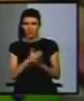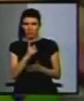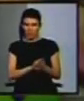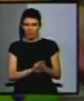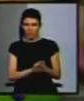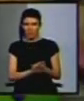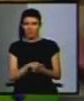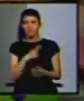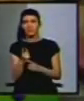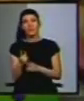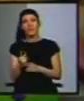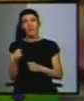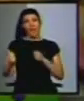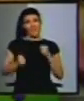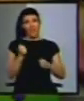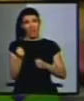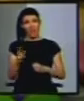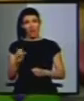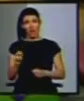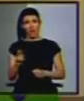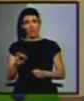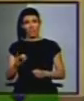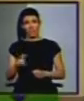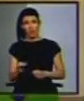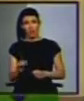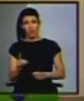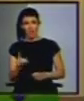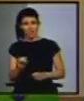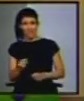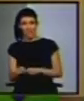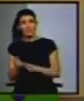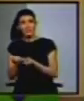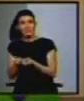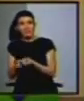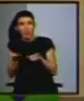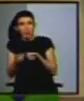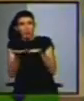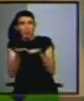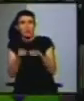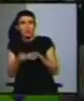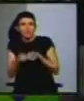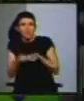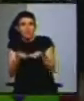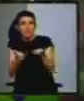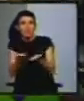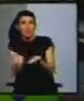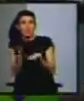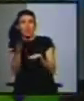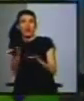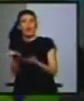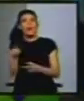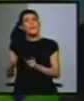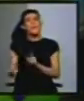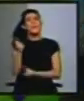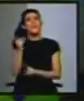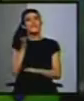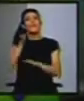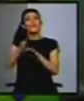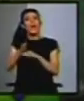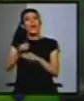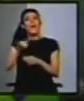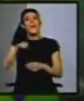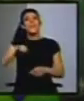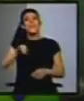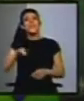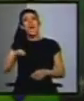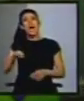El bailarín Rodrigo Díaz fue uno de sus impulsores. Se convirtió en el primer embajador chileno que se certificó en Miami. Los